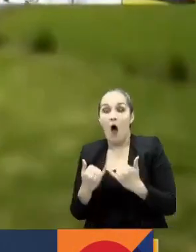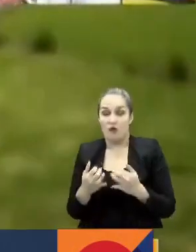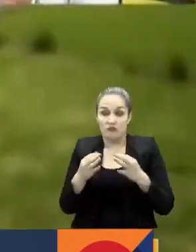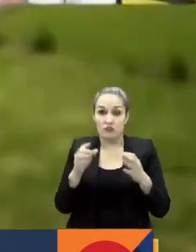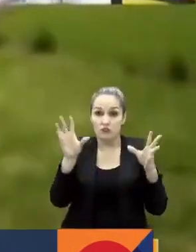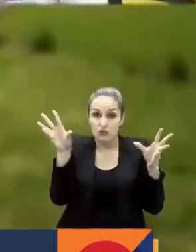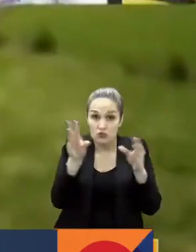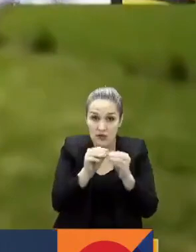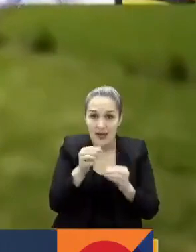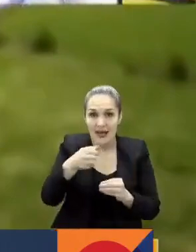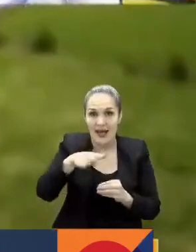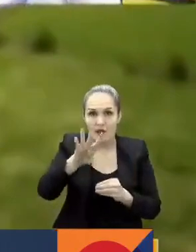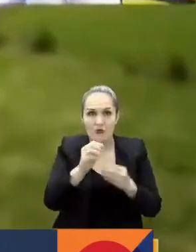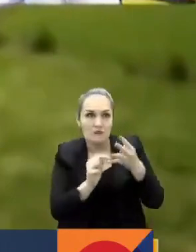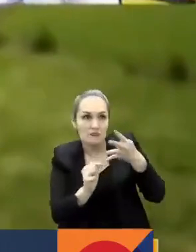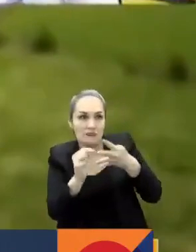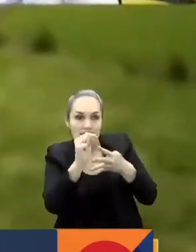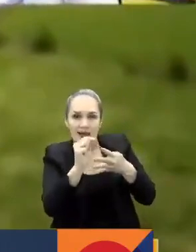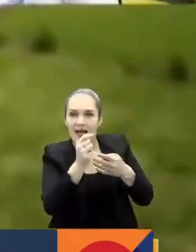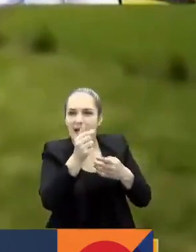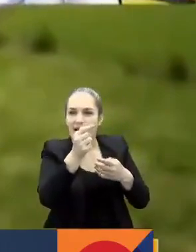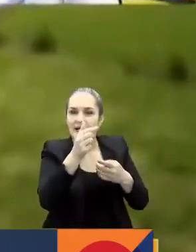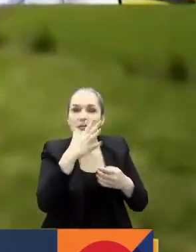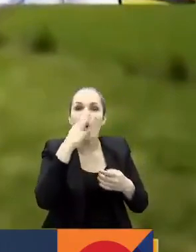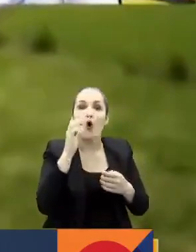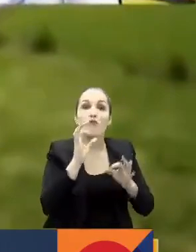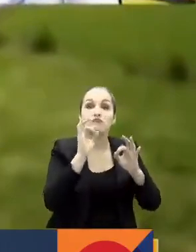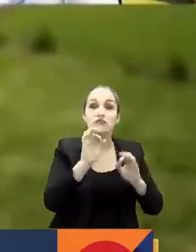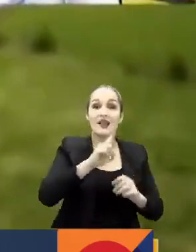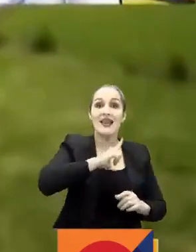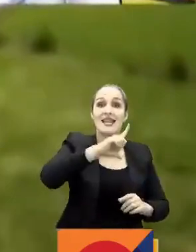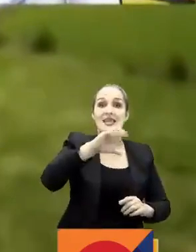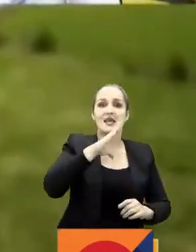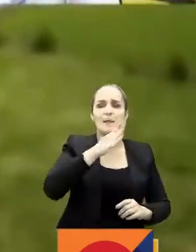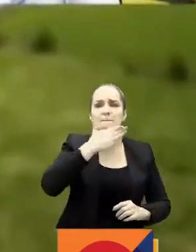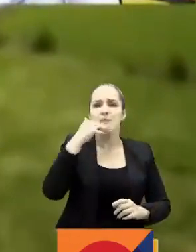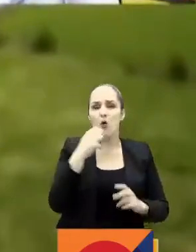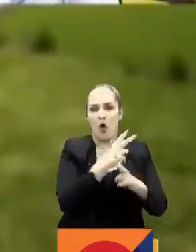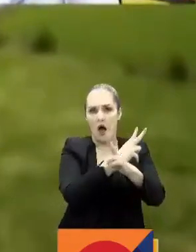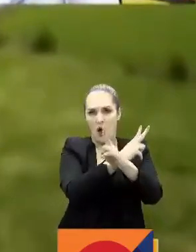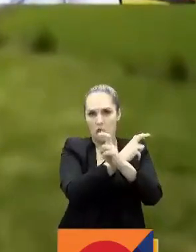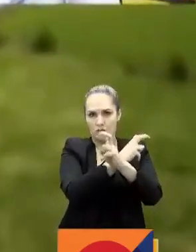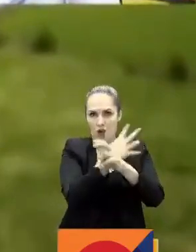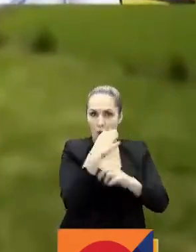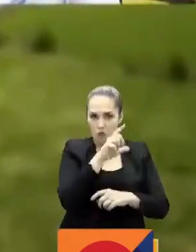43 segundos del líder, que es el austriaco Postberger.